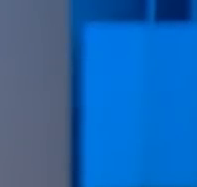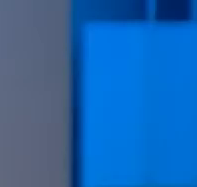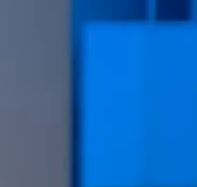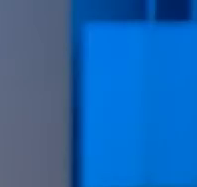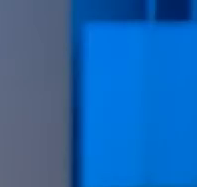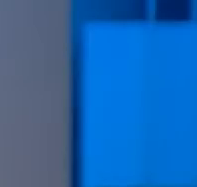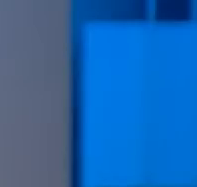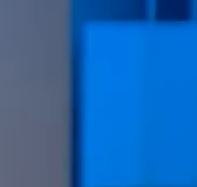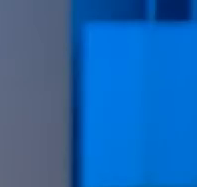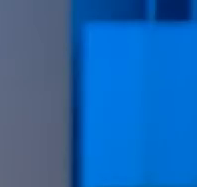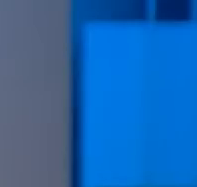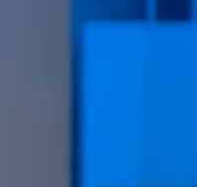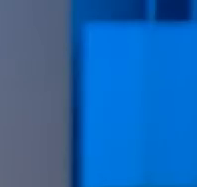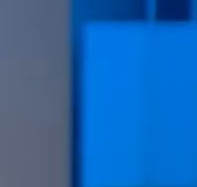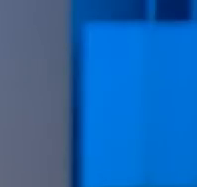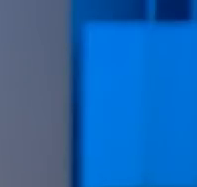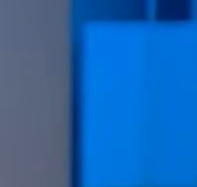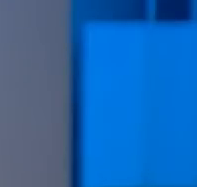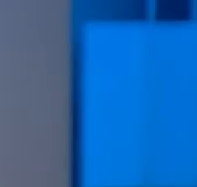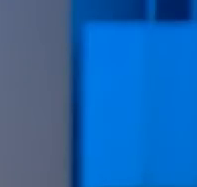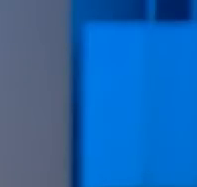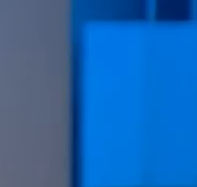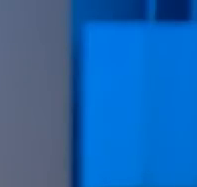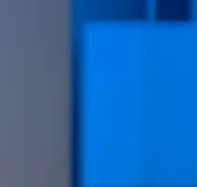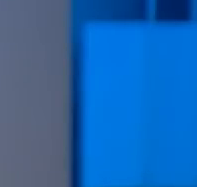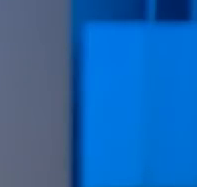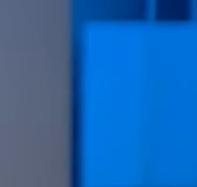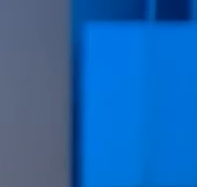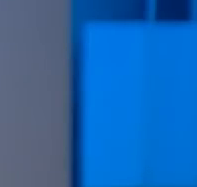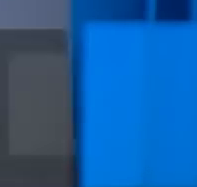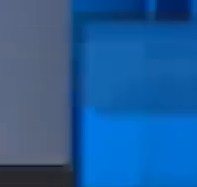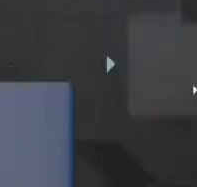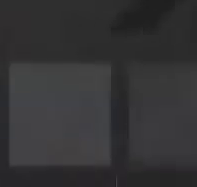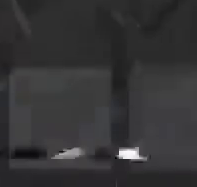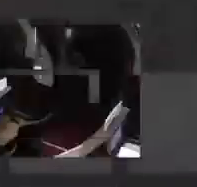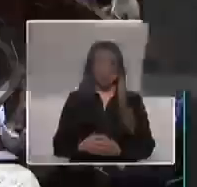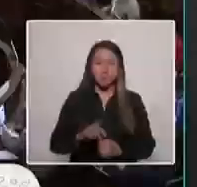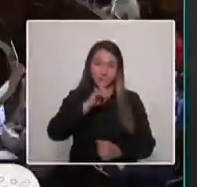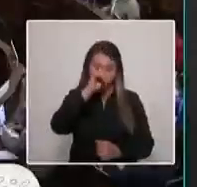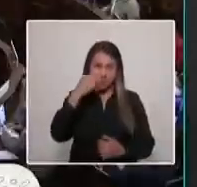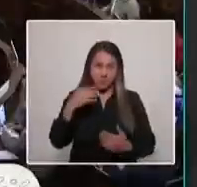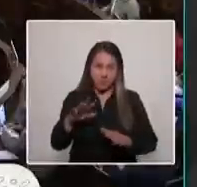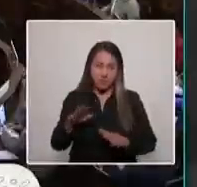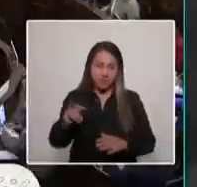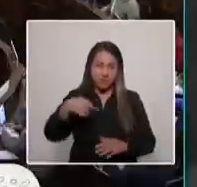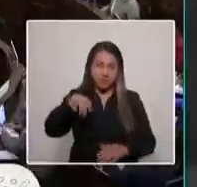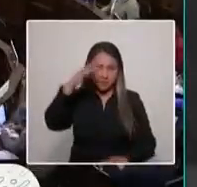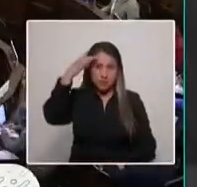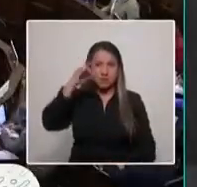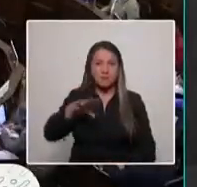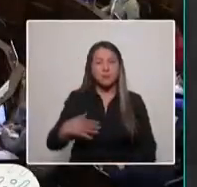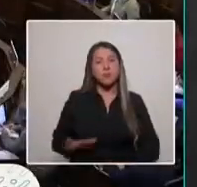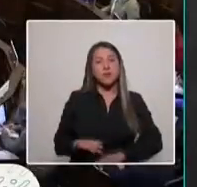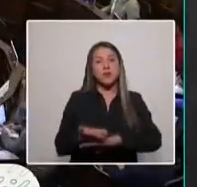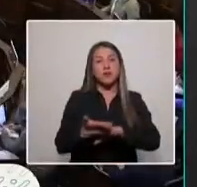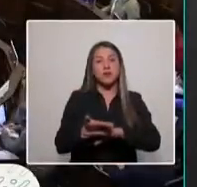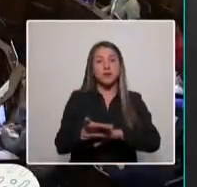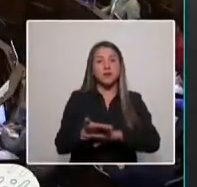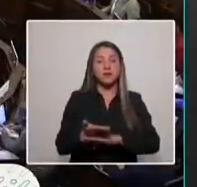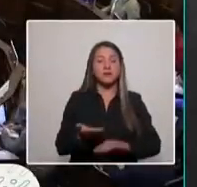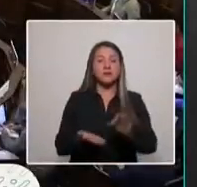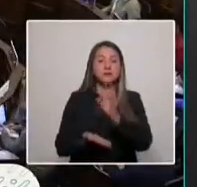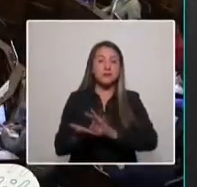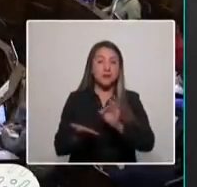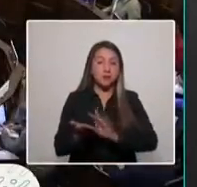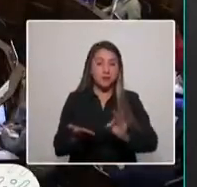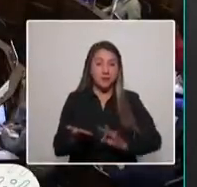así, ya que ustedes no eligieron, lo vamos a hacer así, lo vamos a hacer así, sino que se van tomando decisiones y todo se va resolviendo de manera colectiva. Y